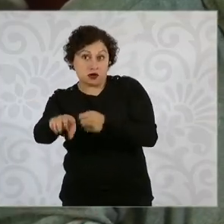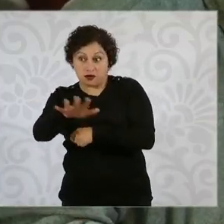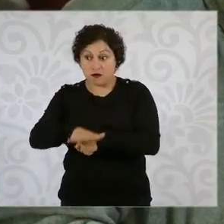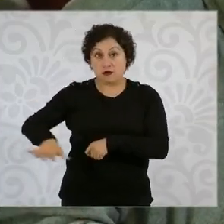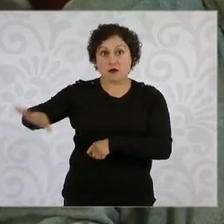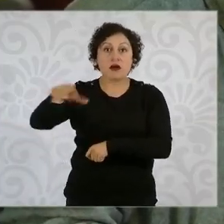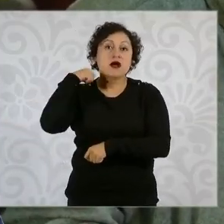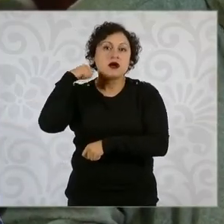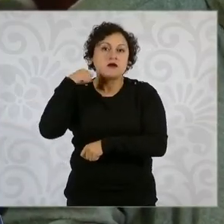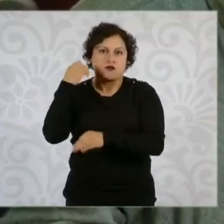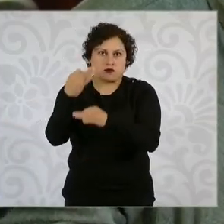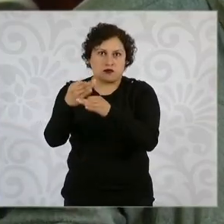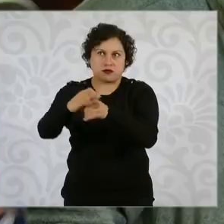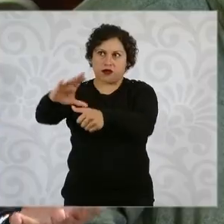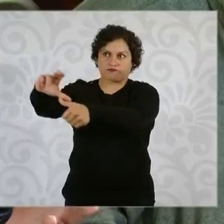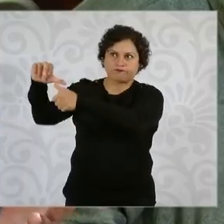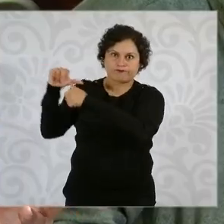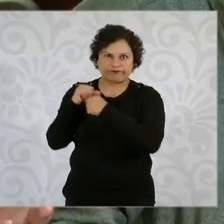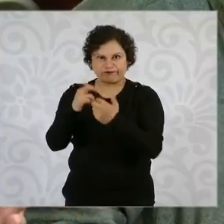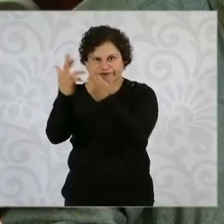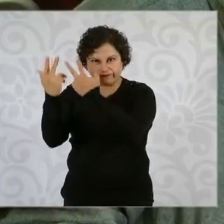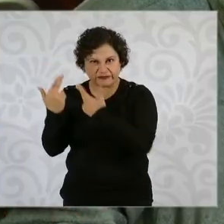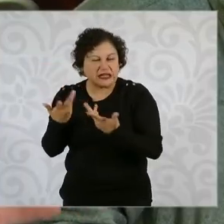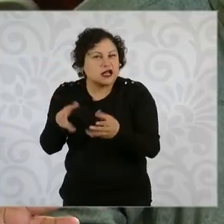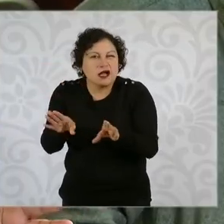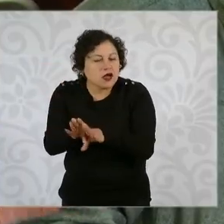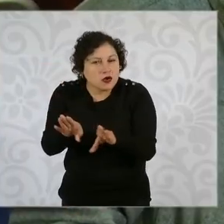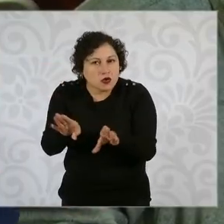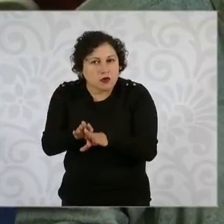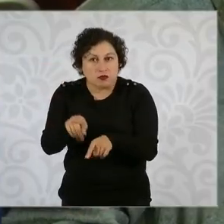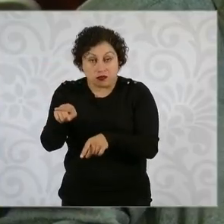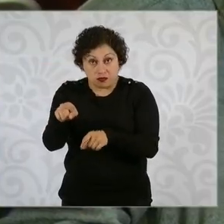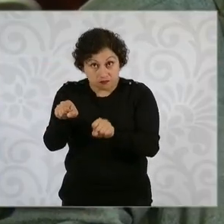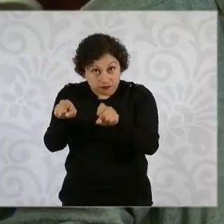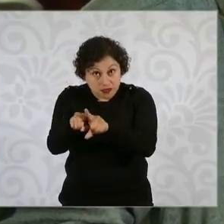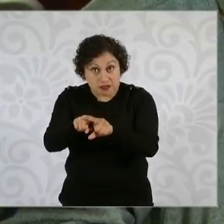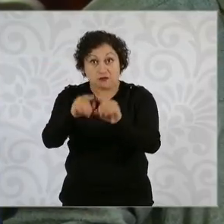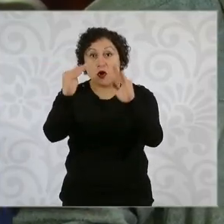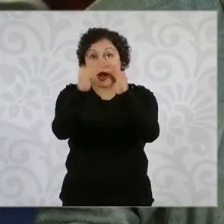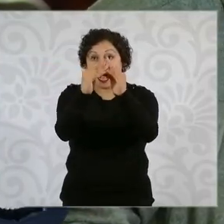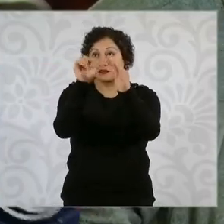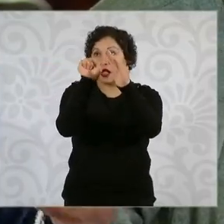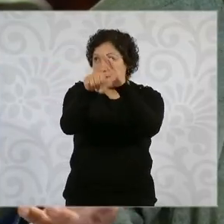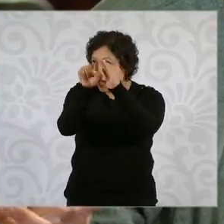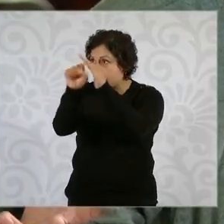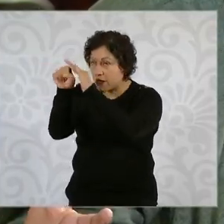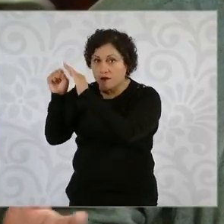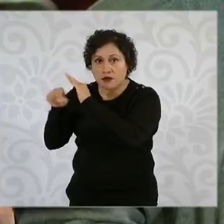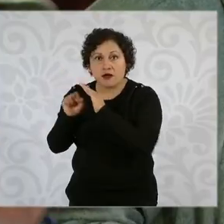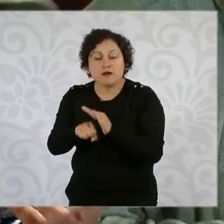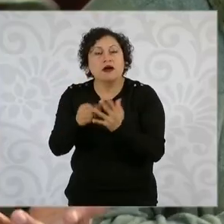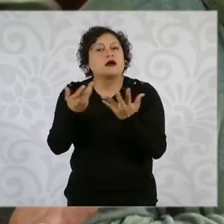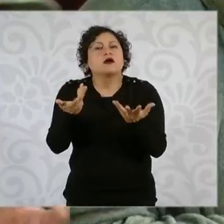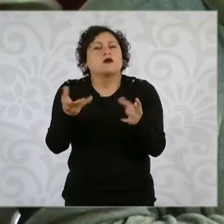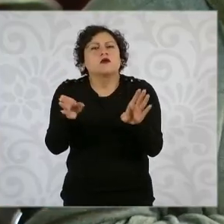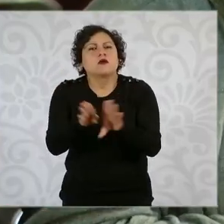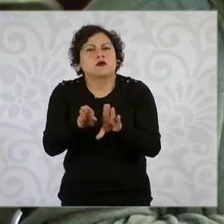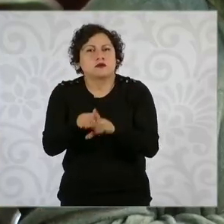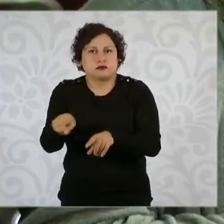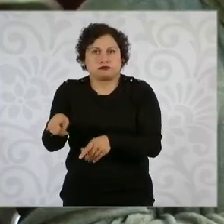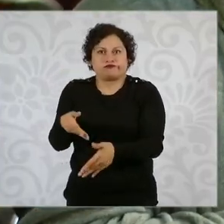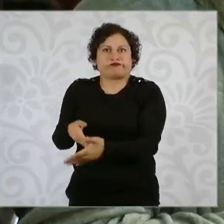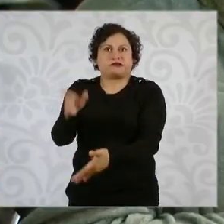del huracán John, ¿este censo igual se llevará a cabo casa por casa para, bueno, o qué tan difícil será realizar este